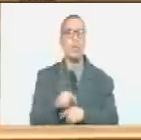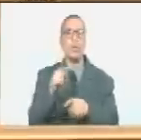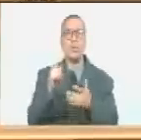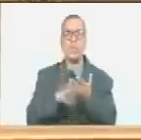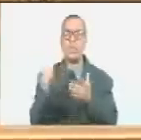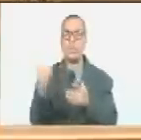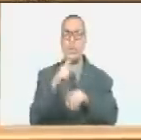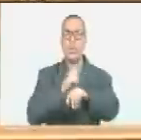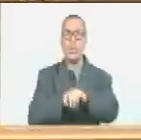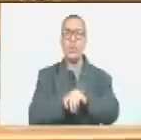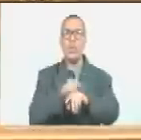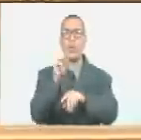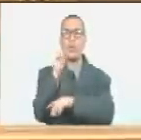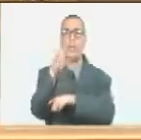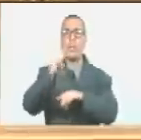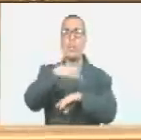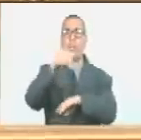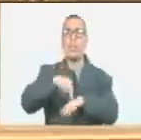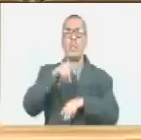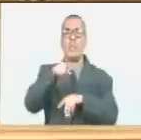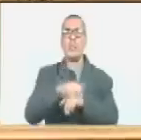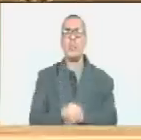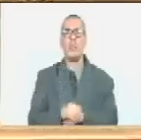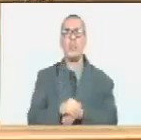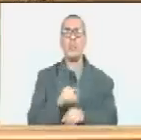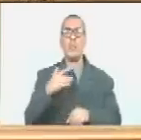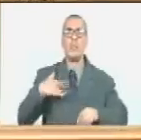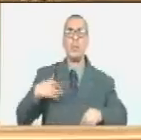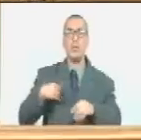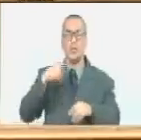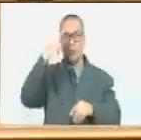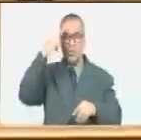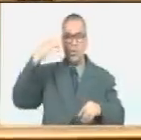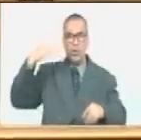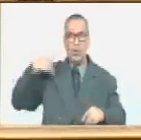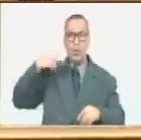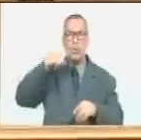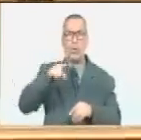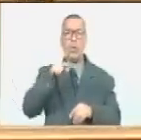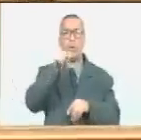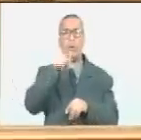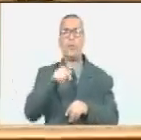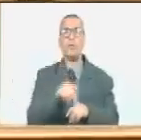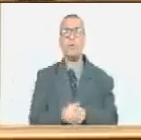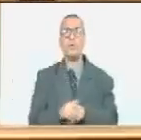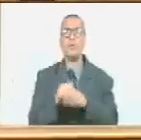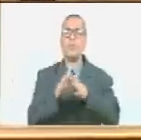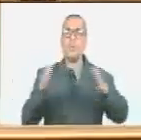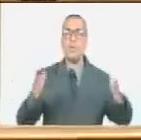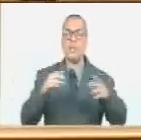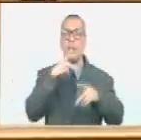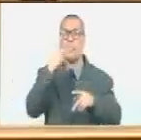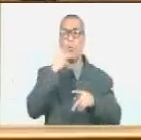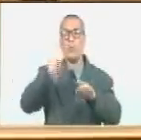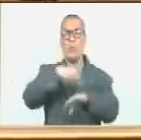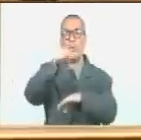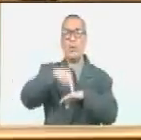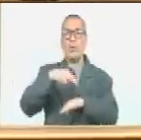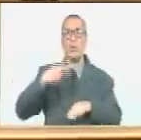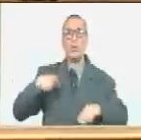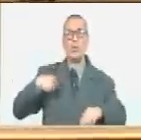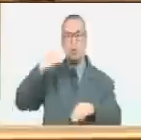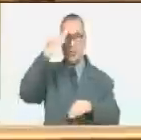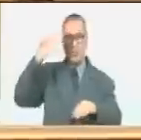encuentran presentes en la Asamblea Nacional y sentirnos orgullosos por esta gran política nacional,